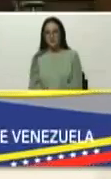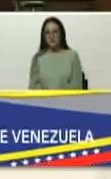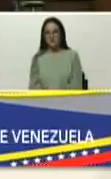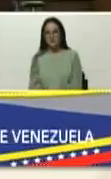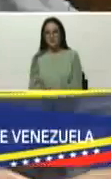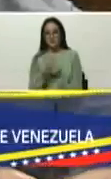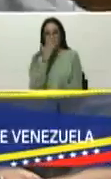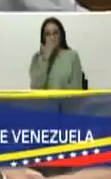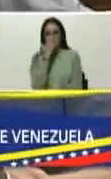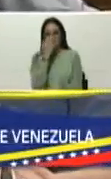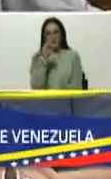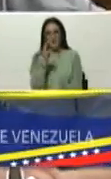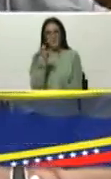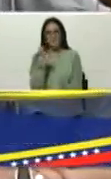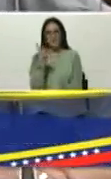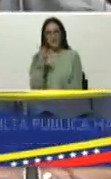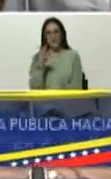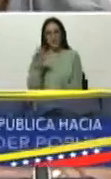compañero Pedro Infante,